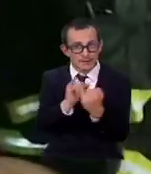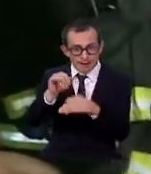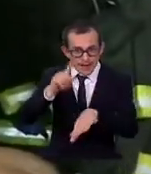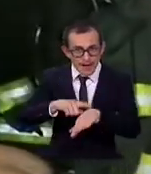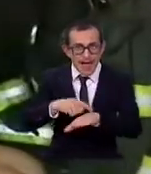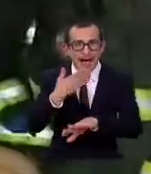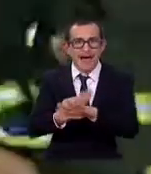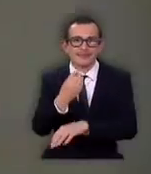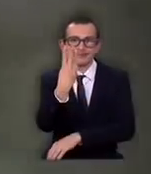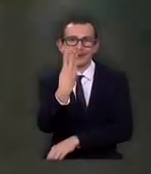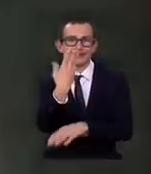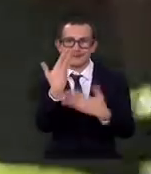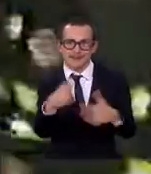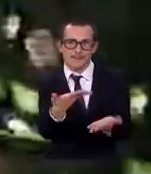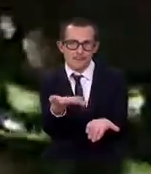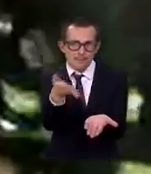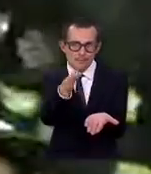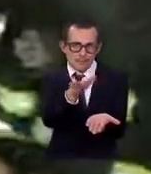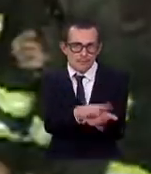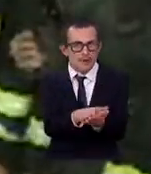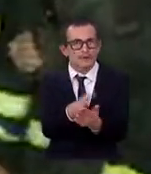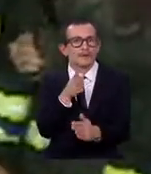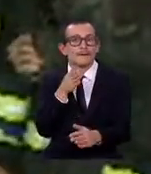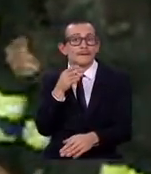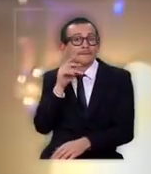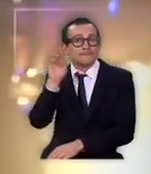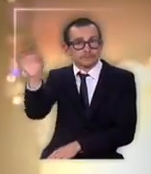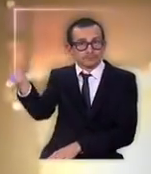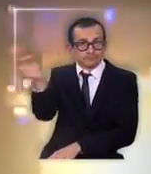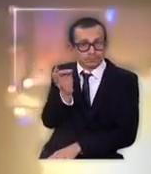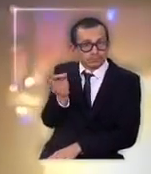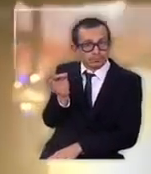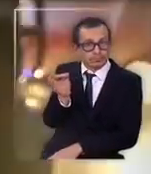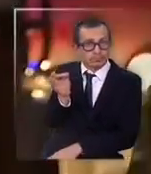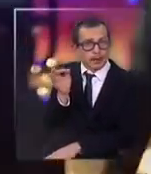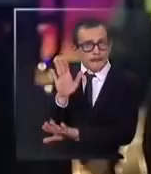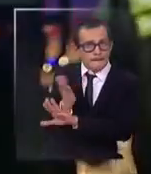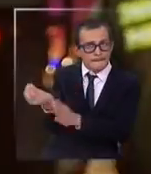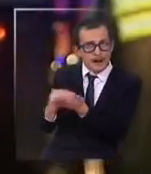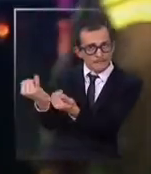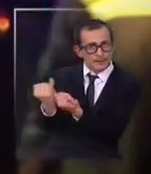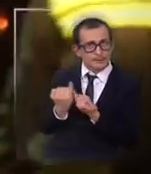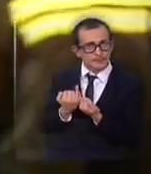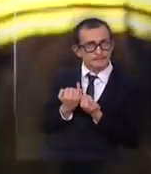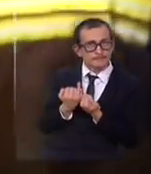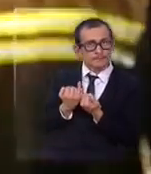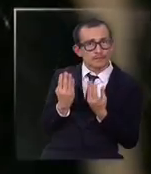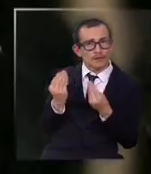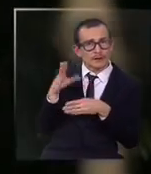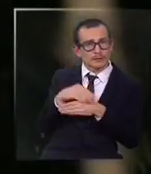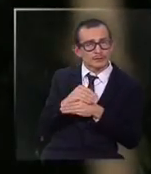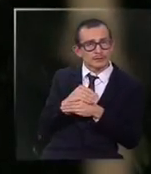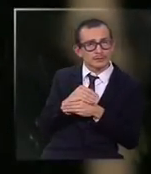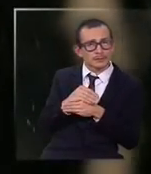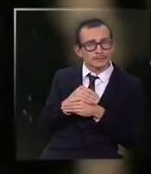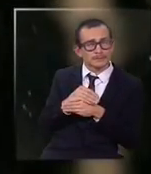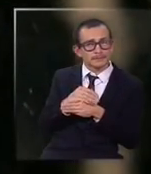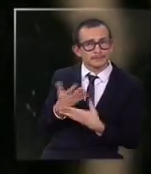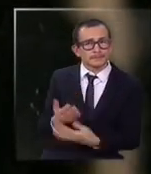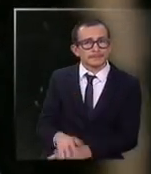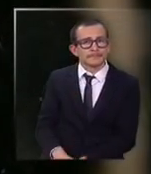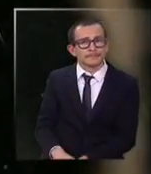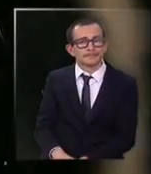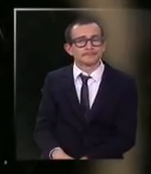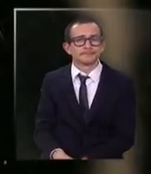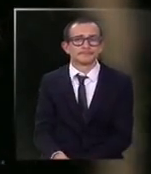hay 3 personas que perdieron la vida. Vamos con Fidel Soto, que nos tiene detalles de la información. Fidel, buenas noches. Estamos en vivo, mira. A